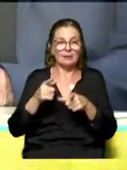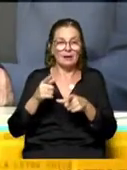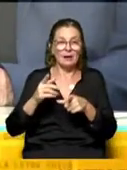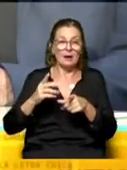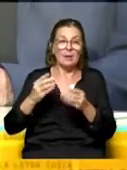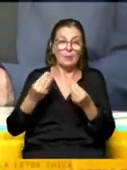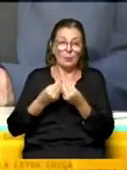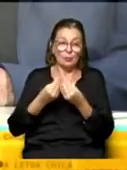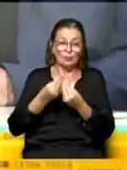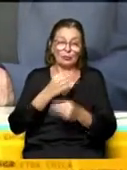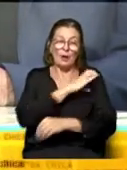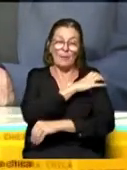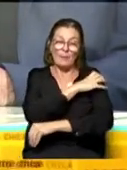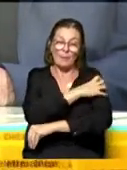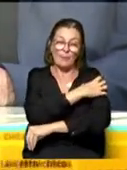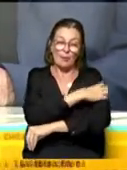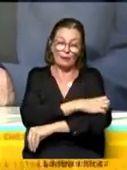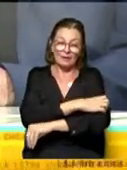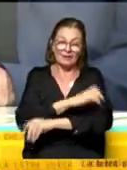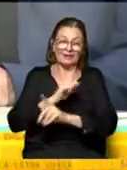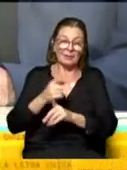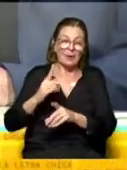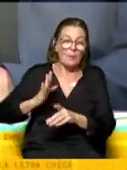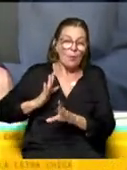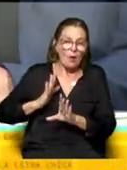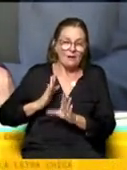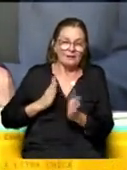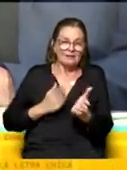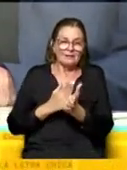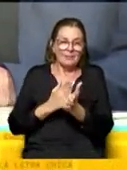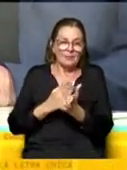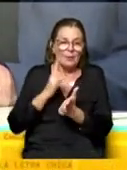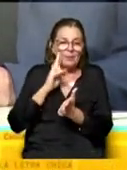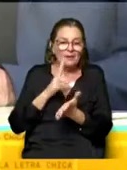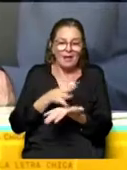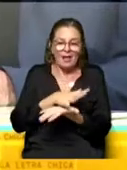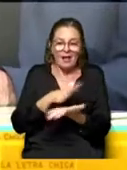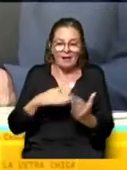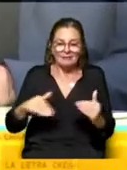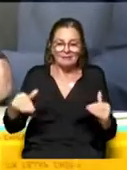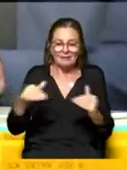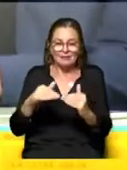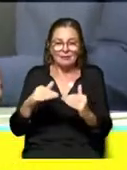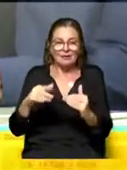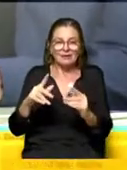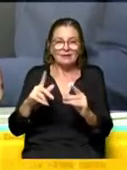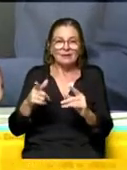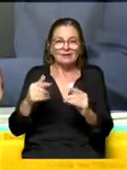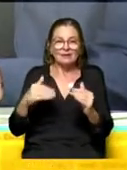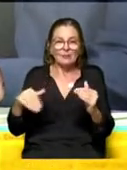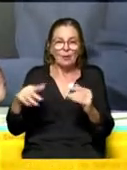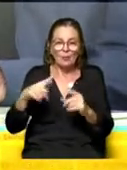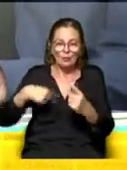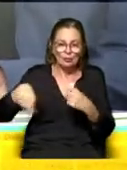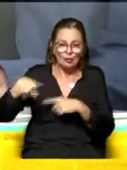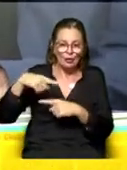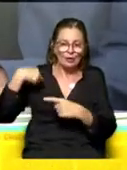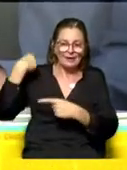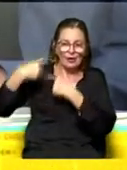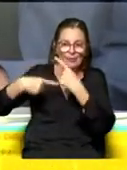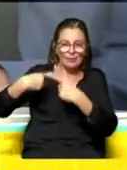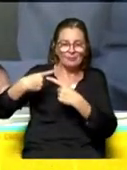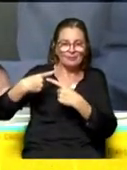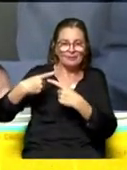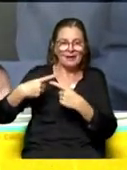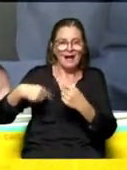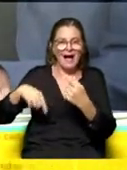feminizada, también la pobreza tiene que tener una mirada territorial, porque la desigualdad es de género, intergeneracional, tiene que